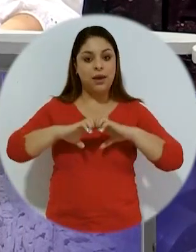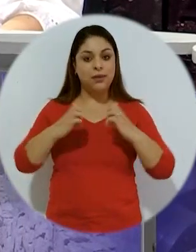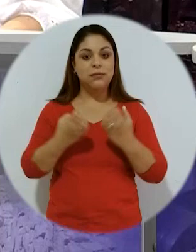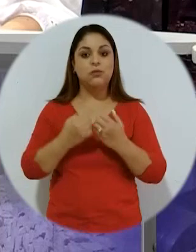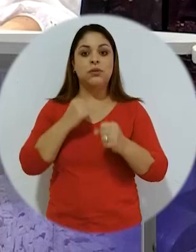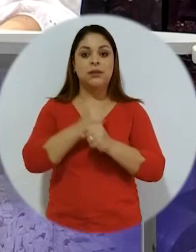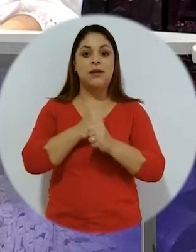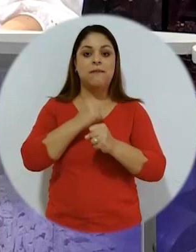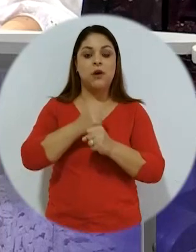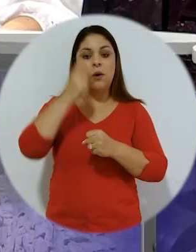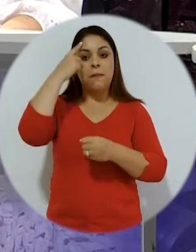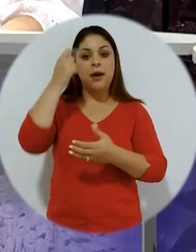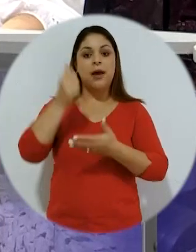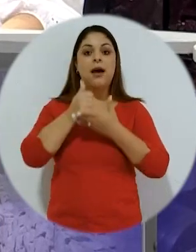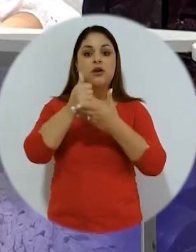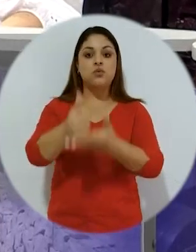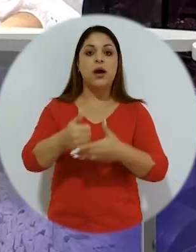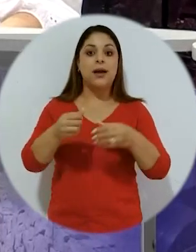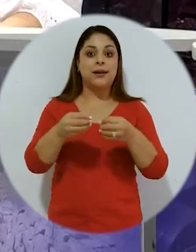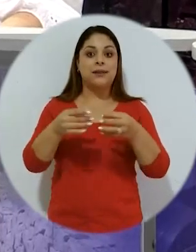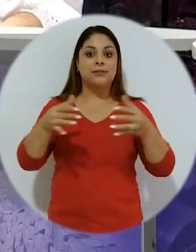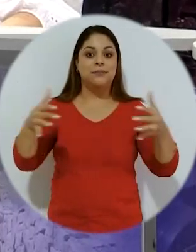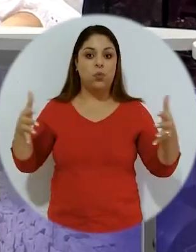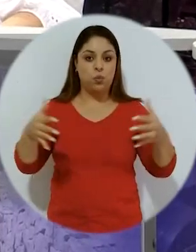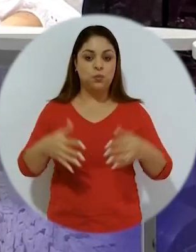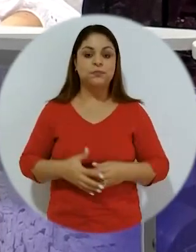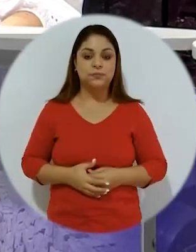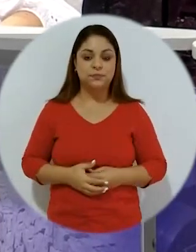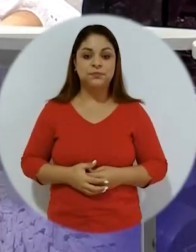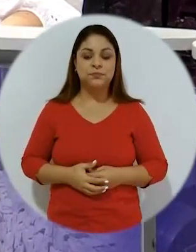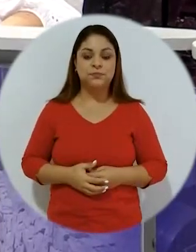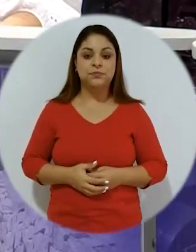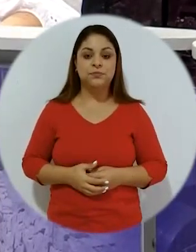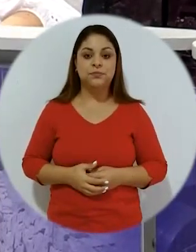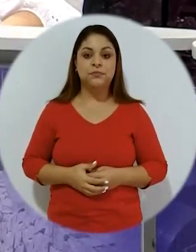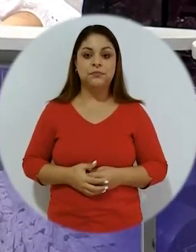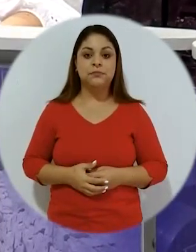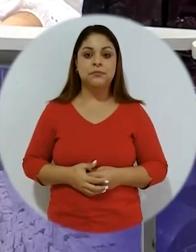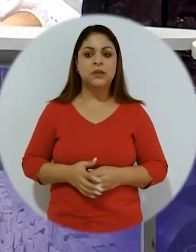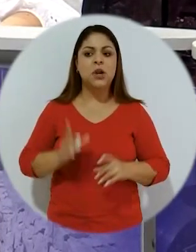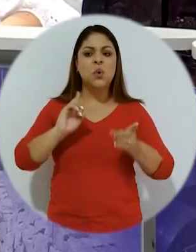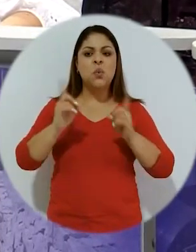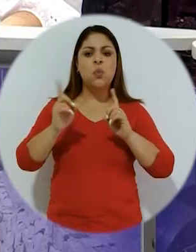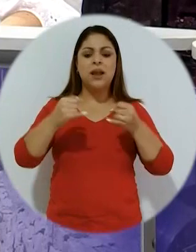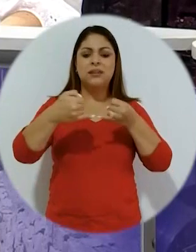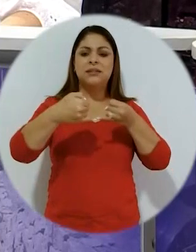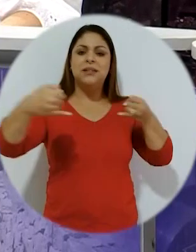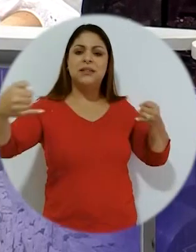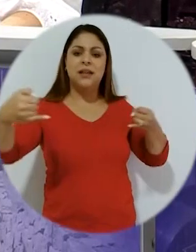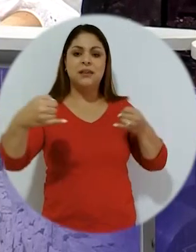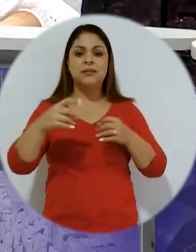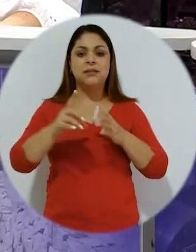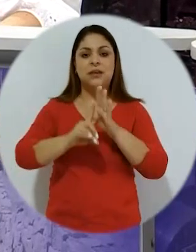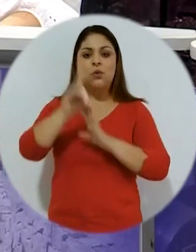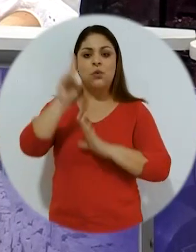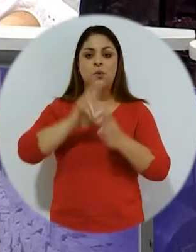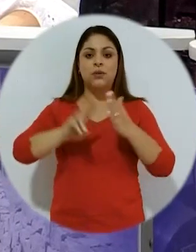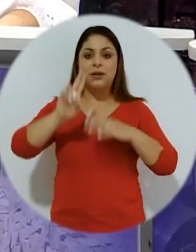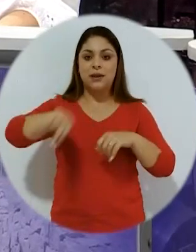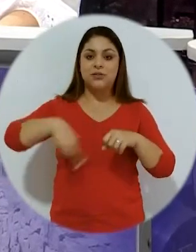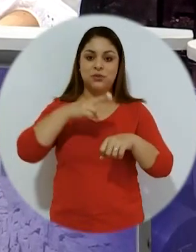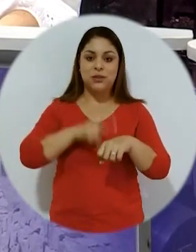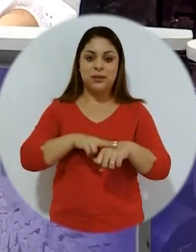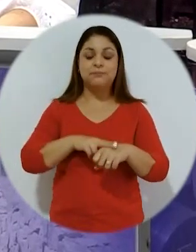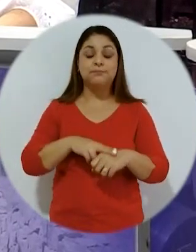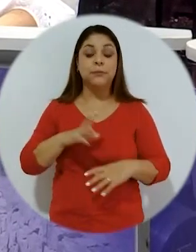de trabajo para favorecer este tipo de crecimientos. Sí. ¿Qué líneas desarrolla la Universidad Nacional en esta